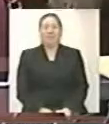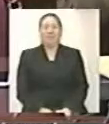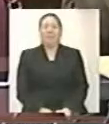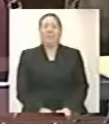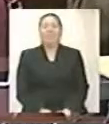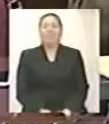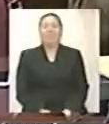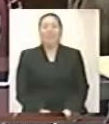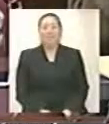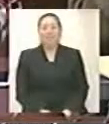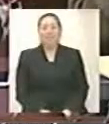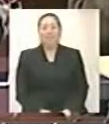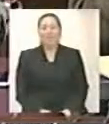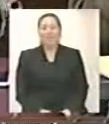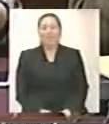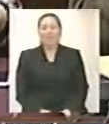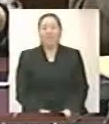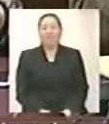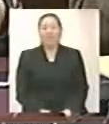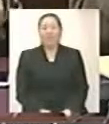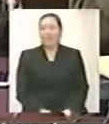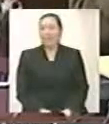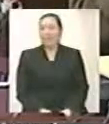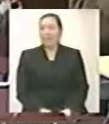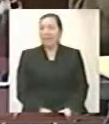y cuantitativo.